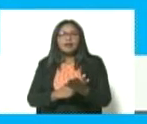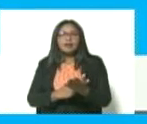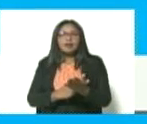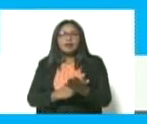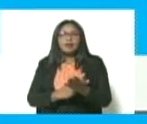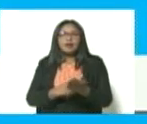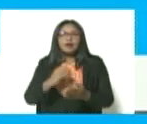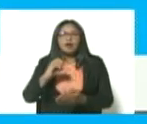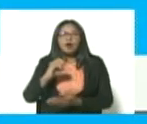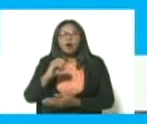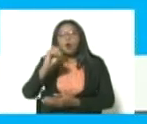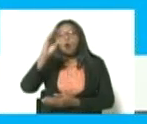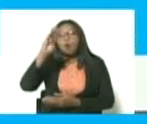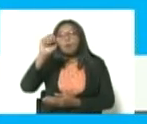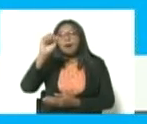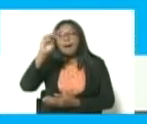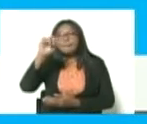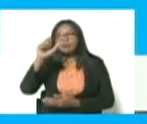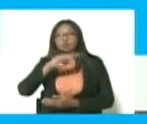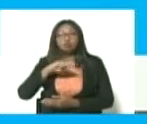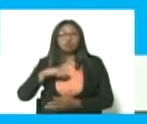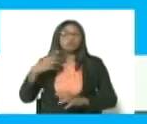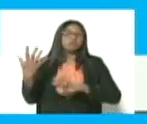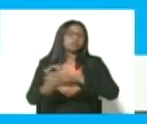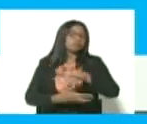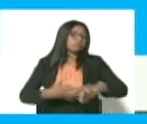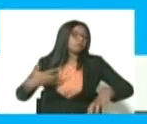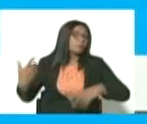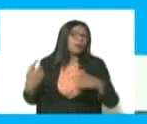tuvimos conflictos con Obama,